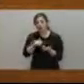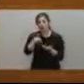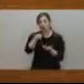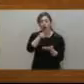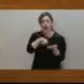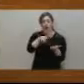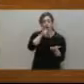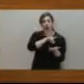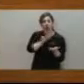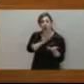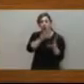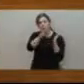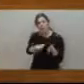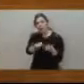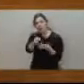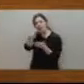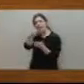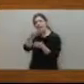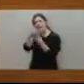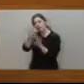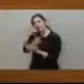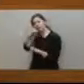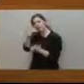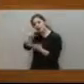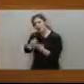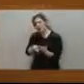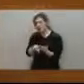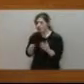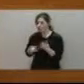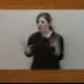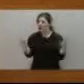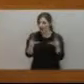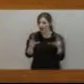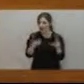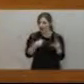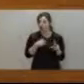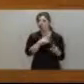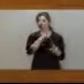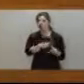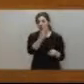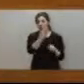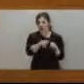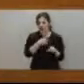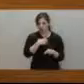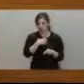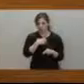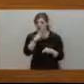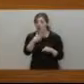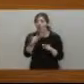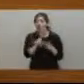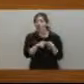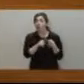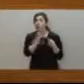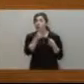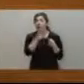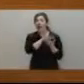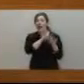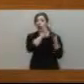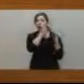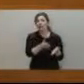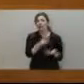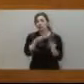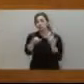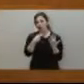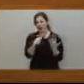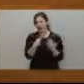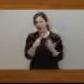gravedad extrema, señor consejero. Y mire, yo no le voy a consentir 2 cosas. Una, que usted me hable de transparencia, que me hablen ustedes de